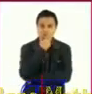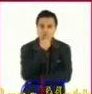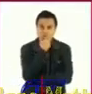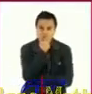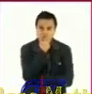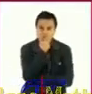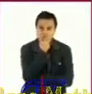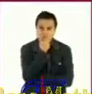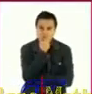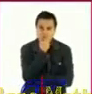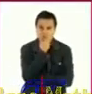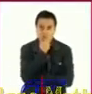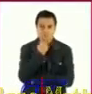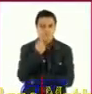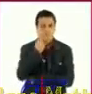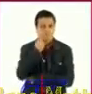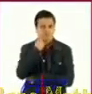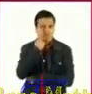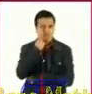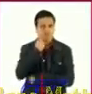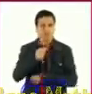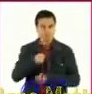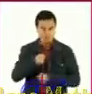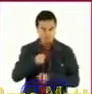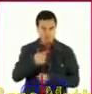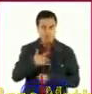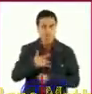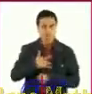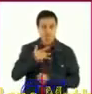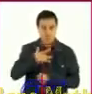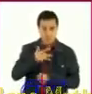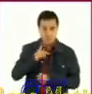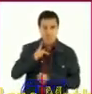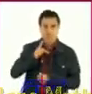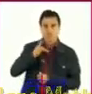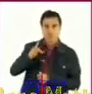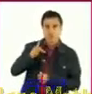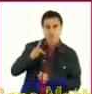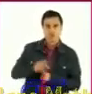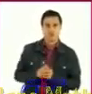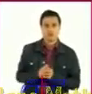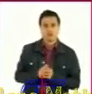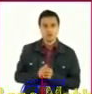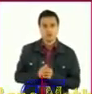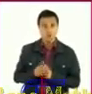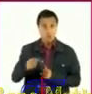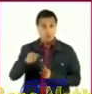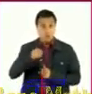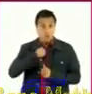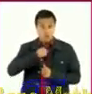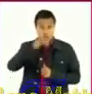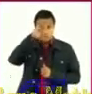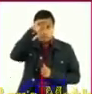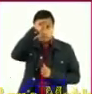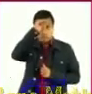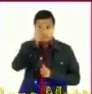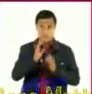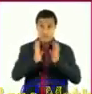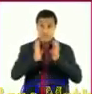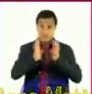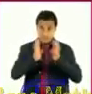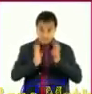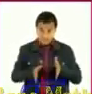Fíjate que me ha pasado lo mismo varias veces, porque es muy tentador que ya habiendo hecho todo